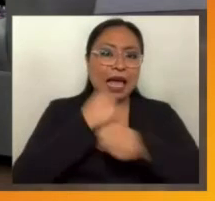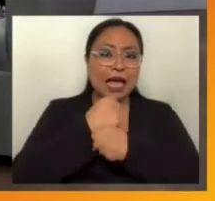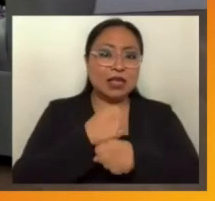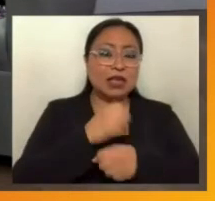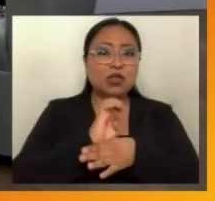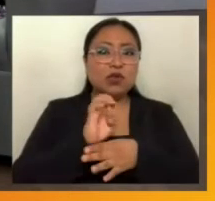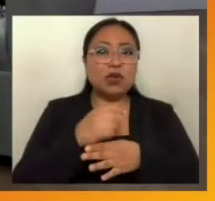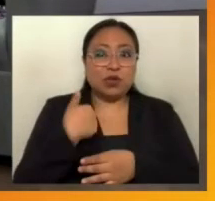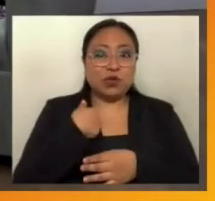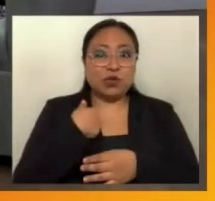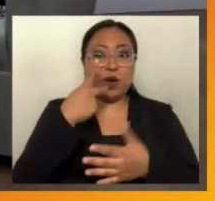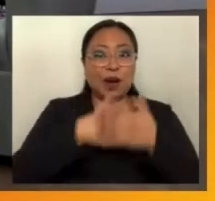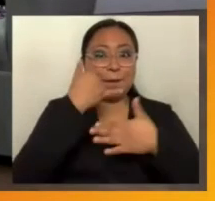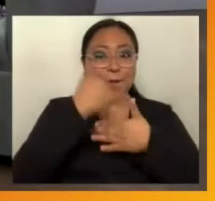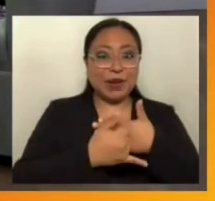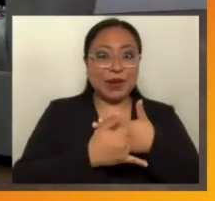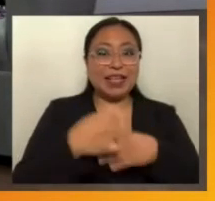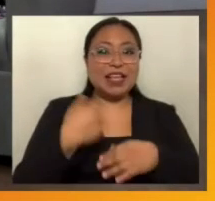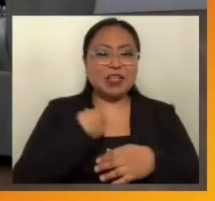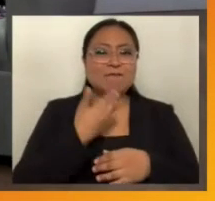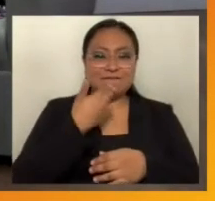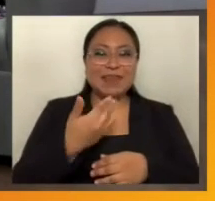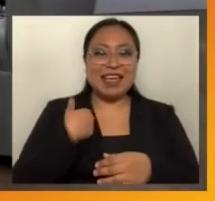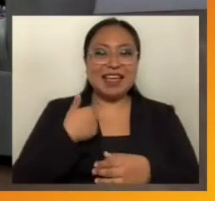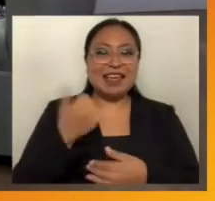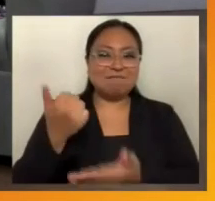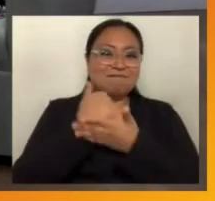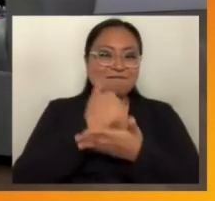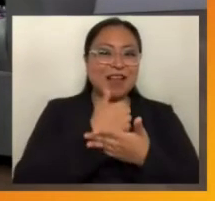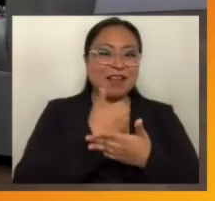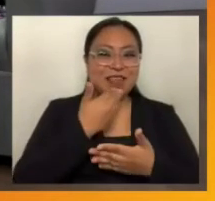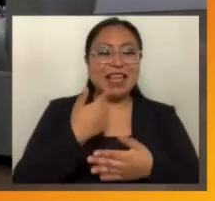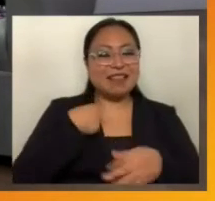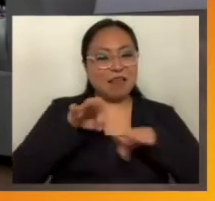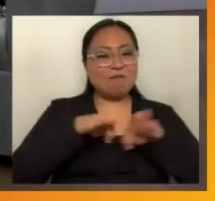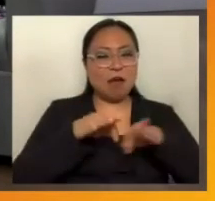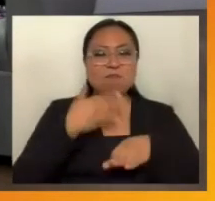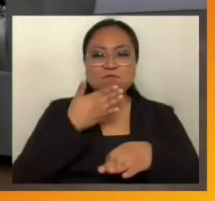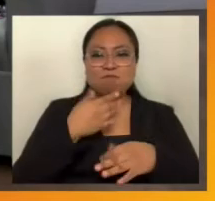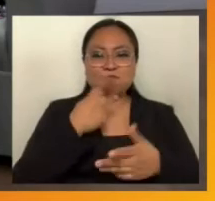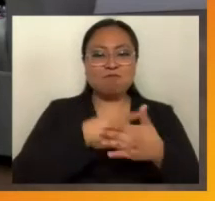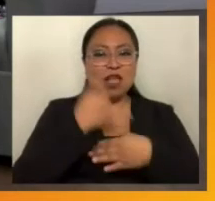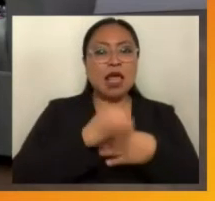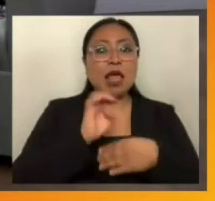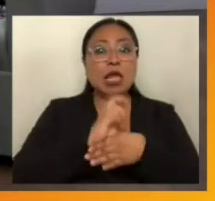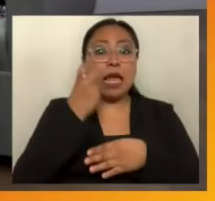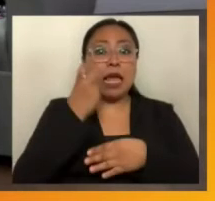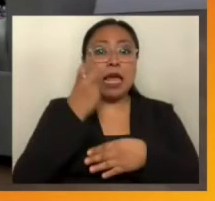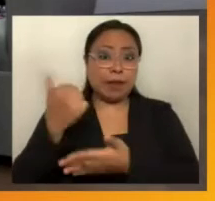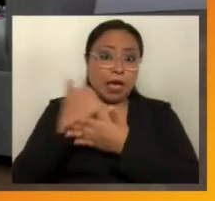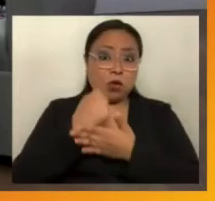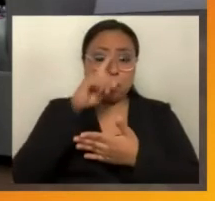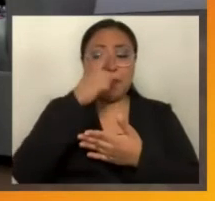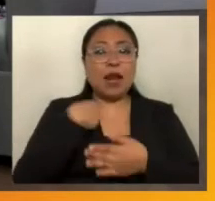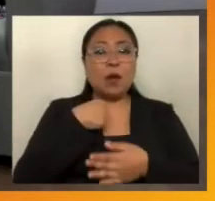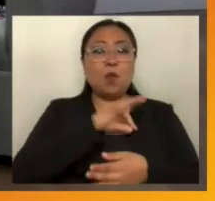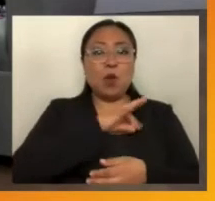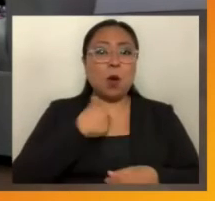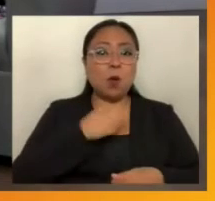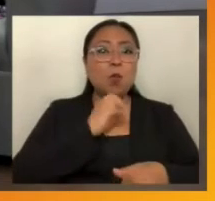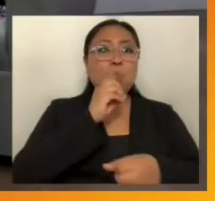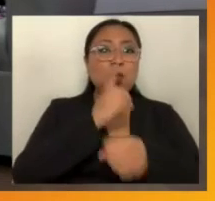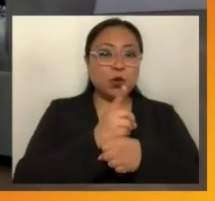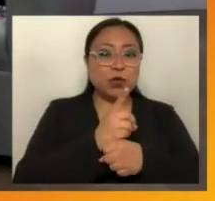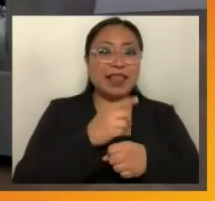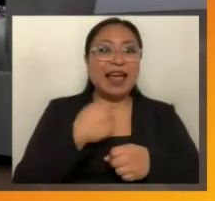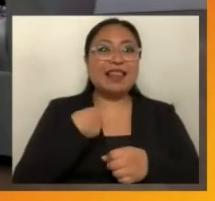estaba en un proyecto en el que me fue muy bien, gracias a Dios me ha ido bien en mi trabajo y eso me ha permitido tener esta apertura con mis seguidores, ¿no? Y con